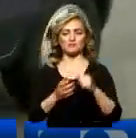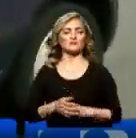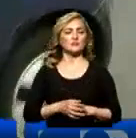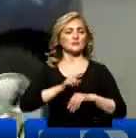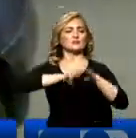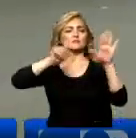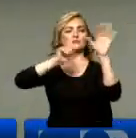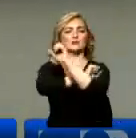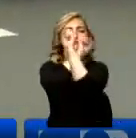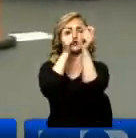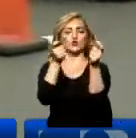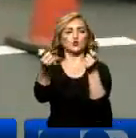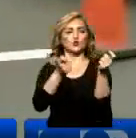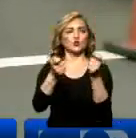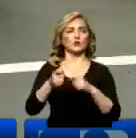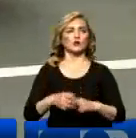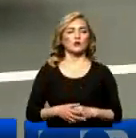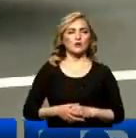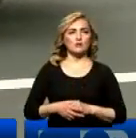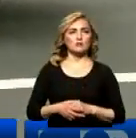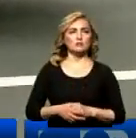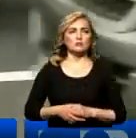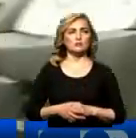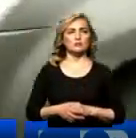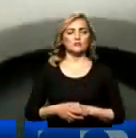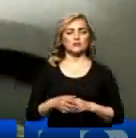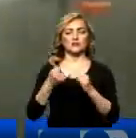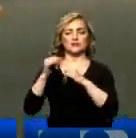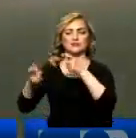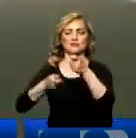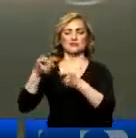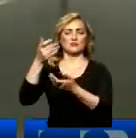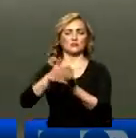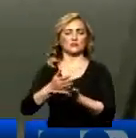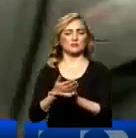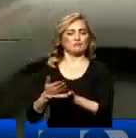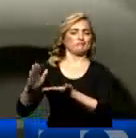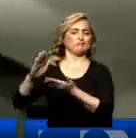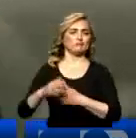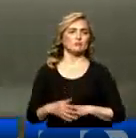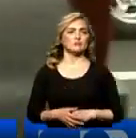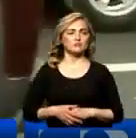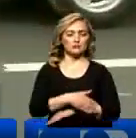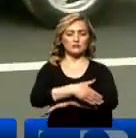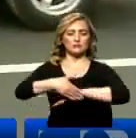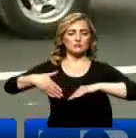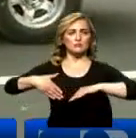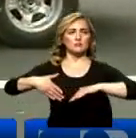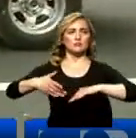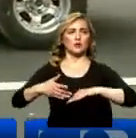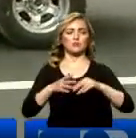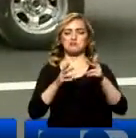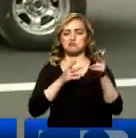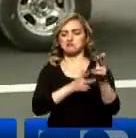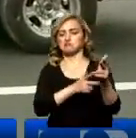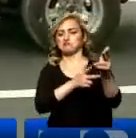mañana se están realizando aquí operativos de control para retirar a las ventas informales que precisamente se apuestan en esta calle donde nosotros